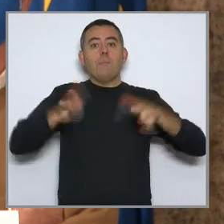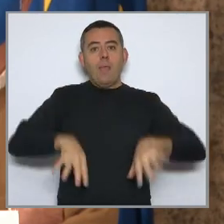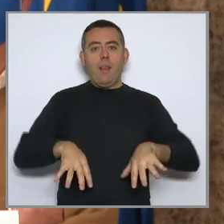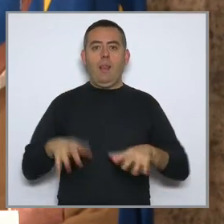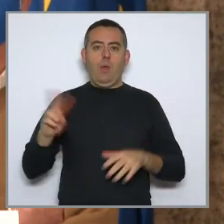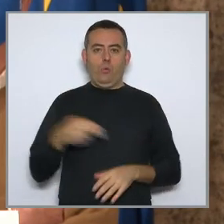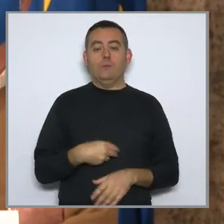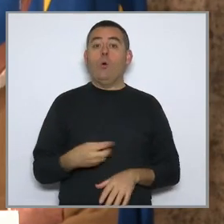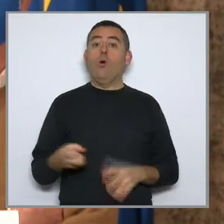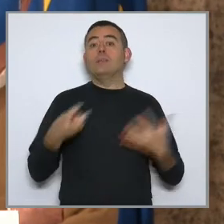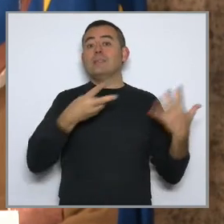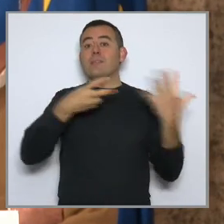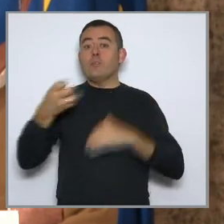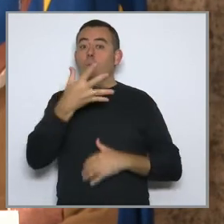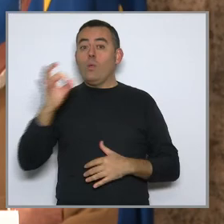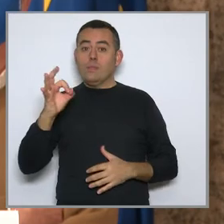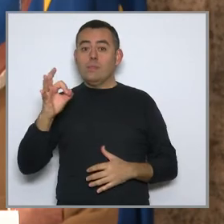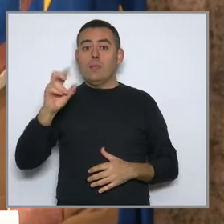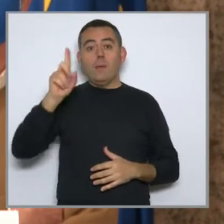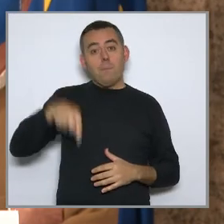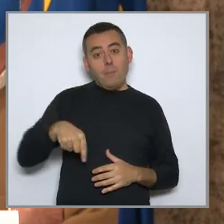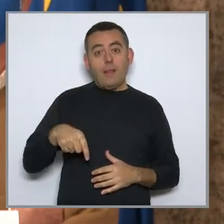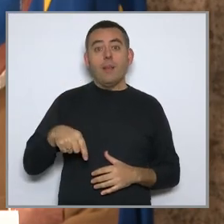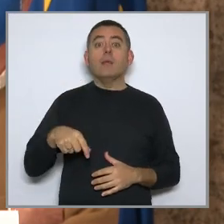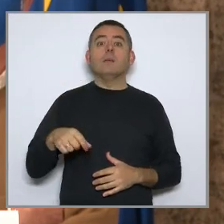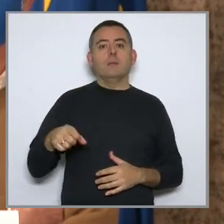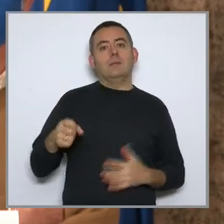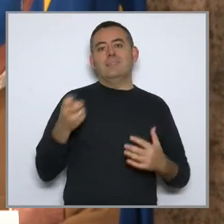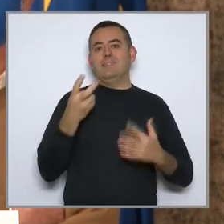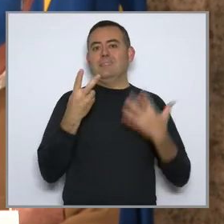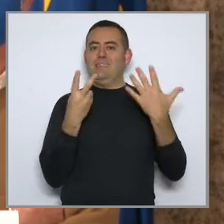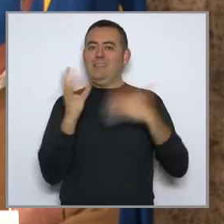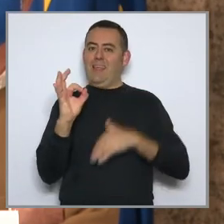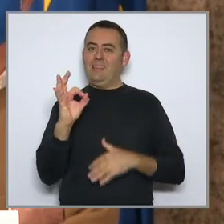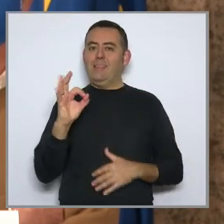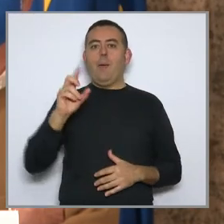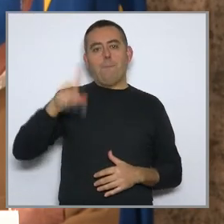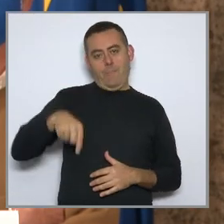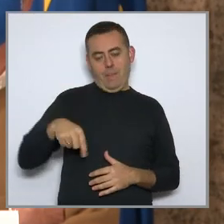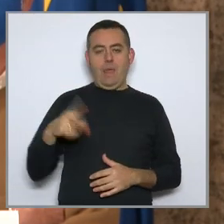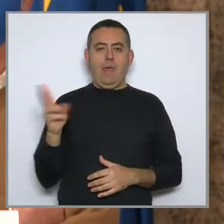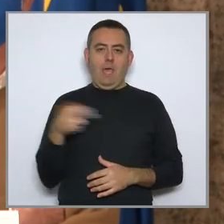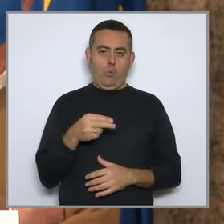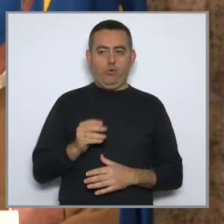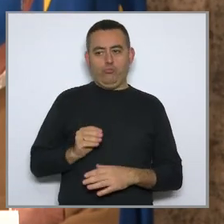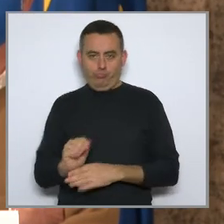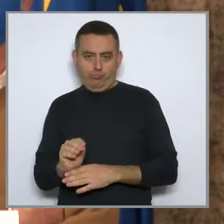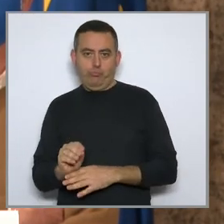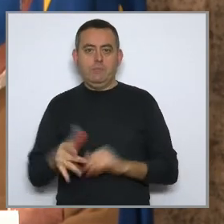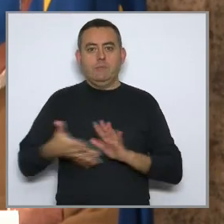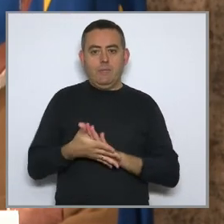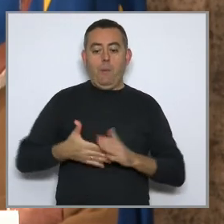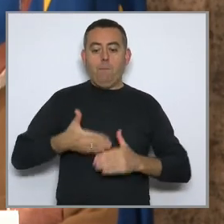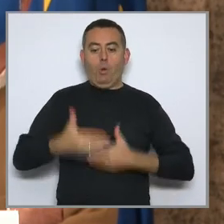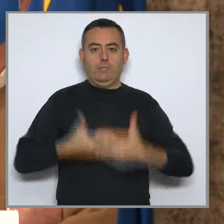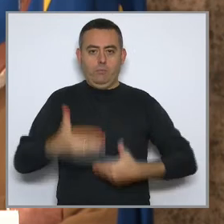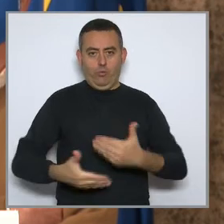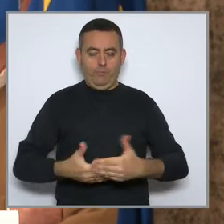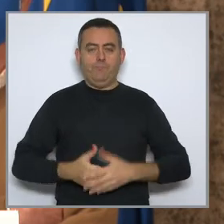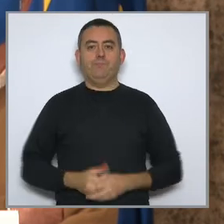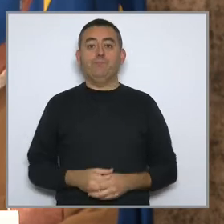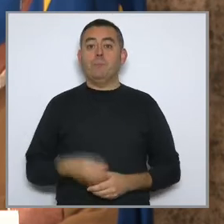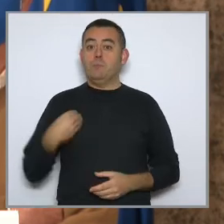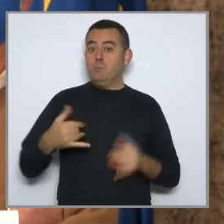de 750.000 euros, una ayuda de 60.000 euros. Es decir, va a tener un carácter progresivo. Con esta línea, el